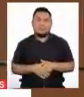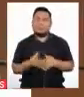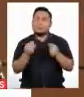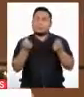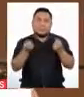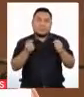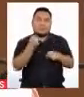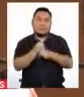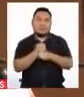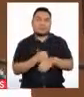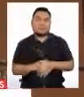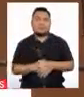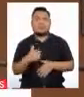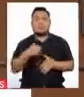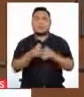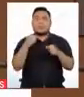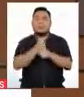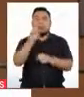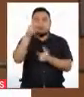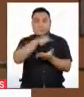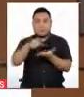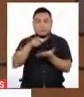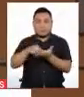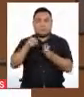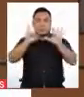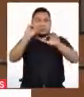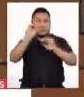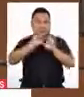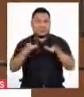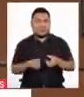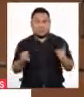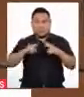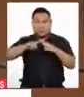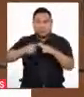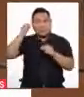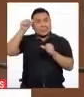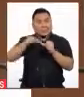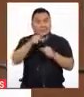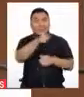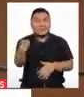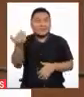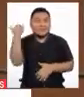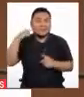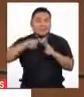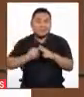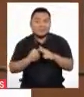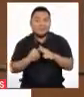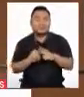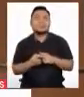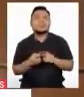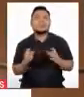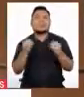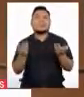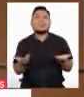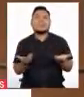esfuerzo. Hemos trabajado estos dos meses, 60 días. Cuando al inicio, recuerden ustedes cómo